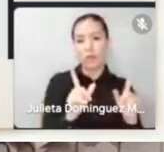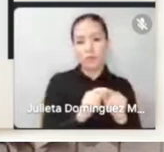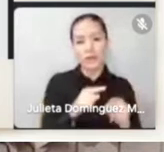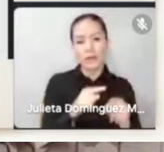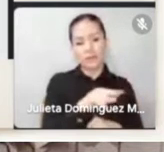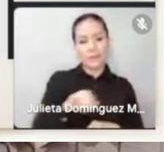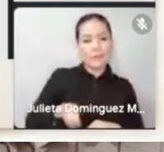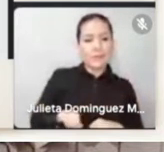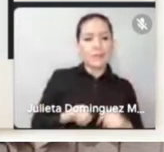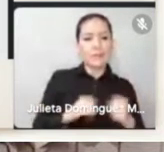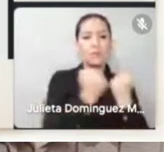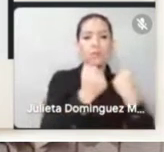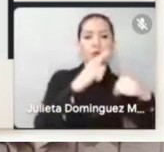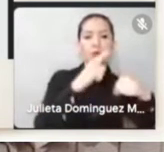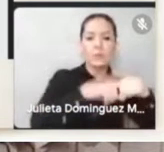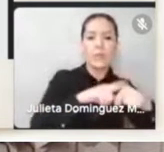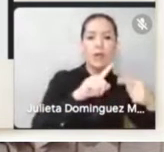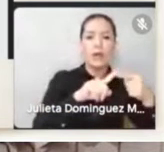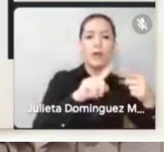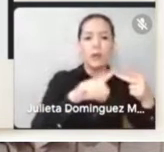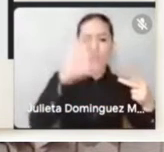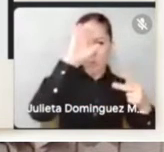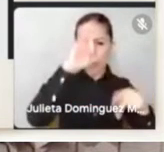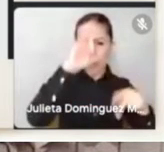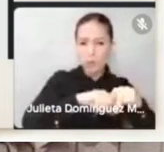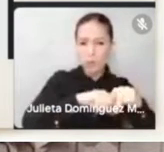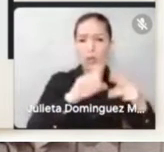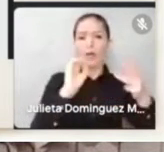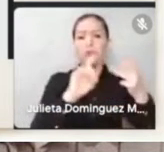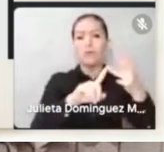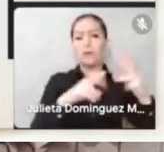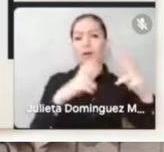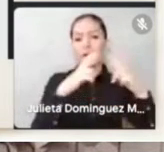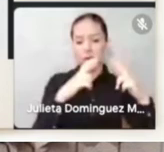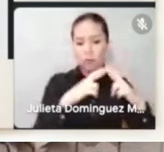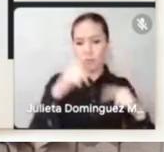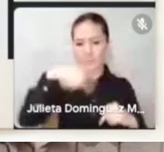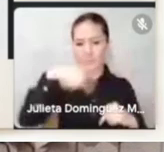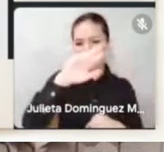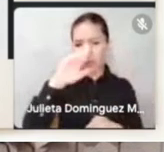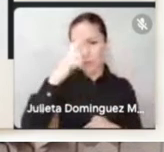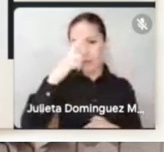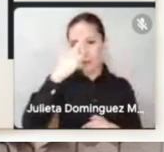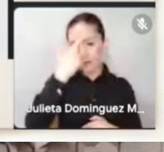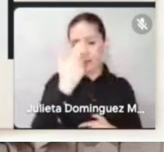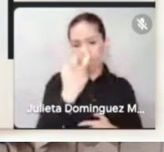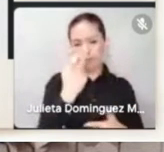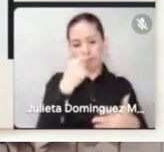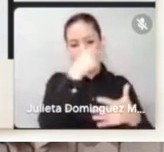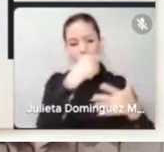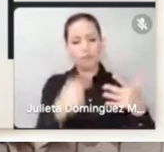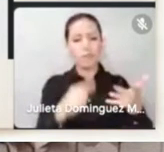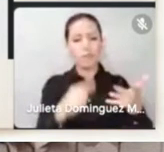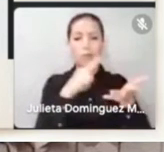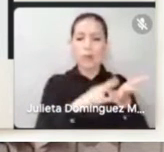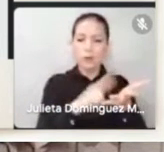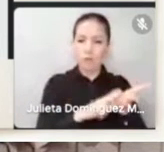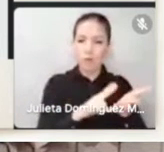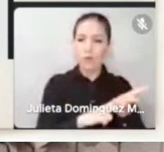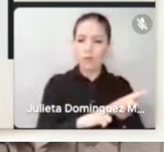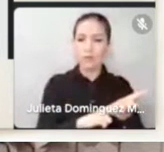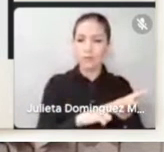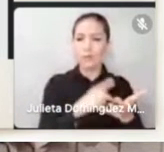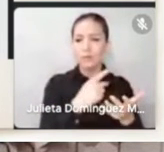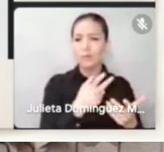social, cultural o religioso. Recordemos que, en atención a los valores y principios que subyacen a la prohibición